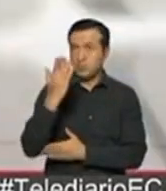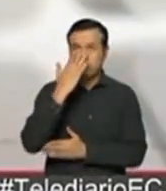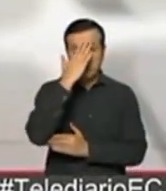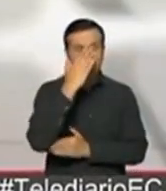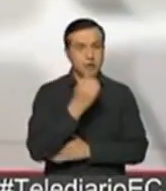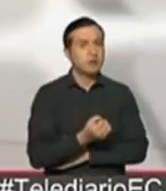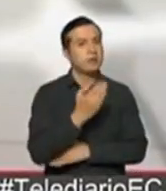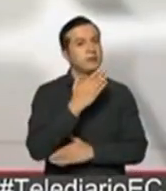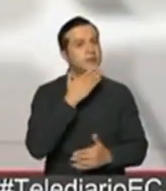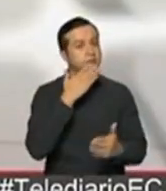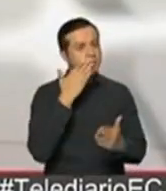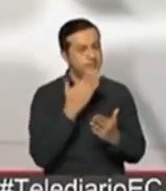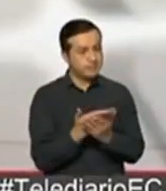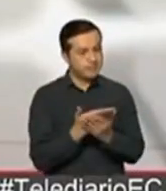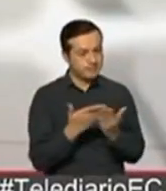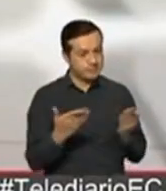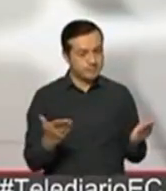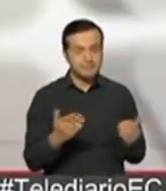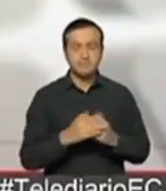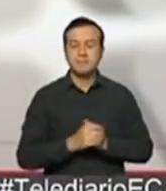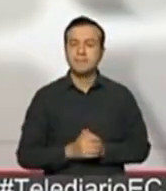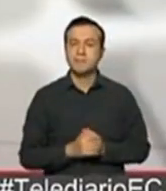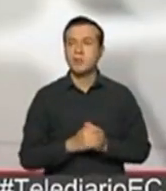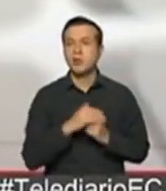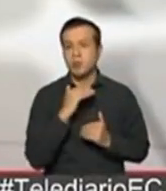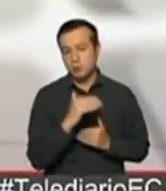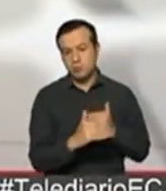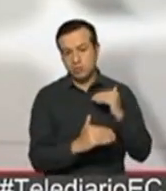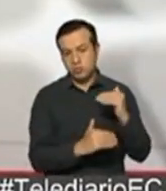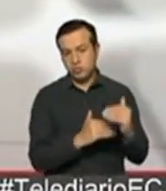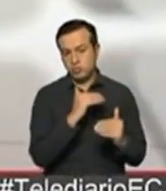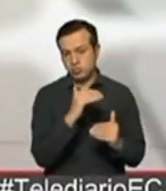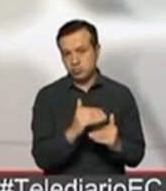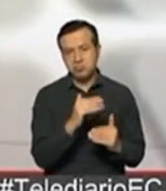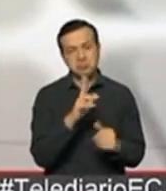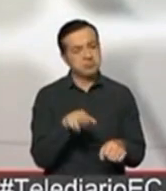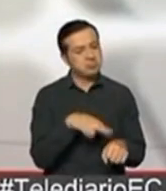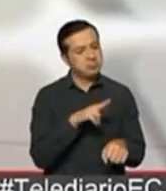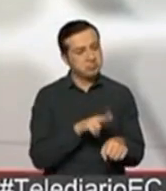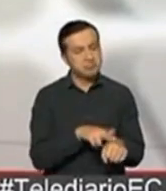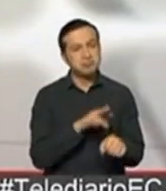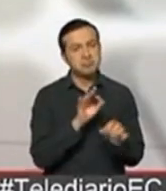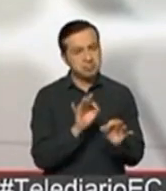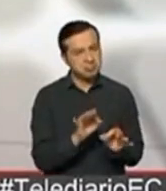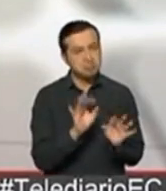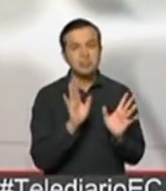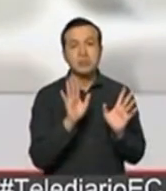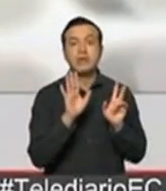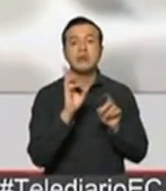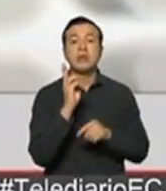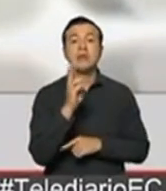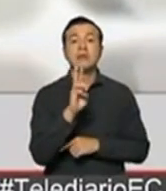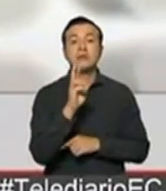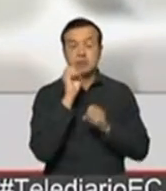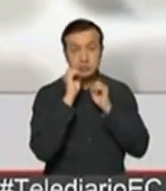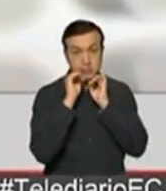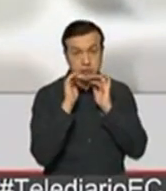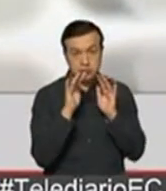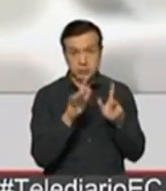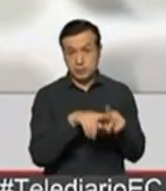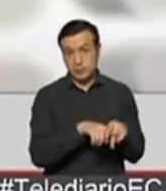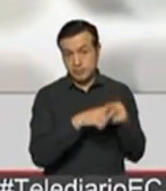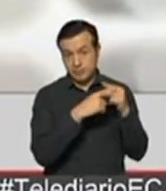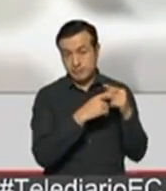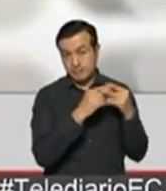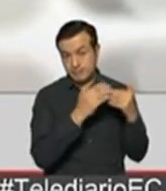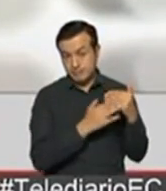muchas gracias efectivamente el proceso se ha desarrollado con toda normalidad a partir del 16 de septiembre que comenzó